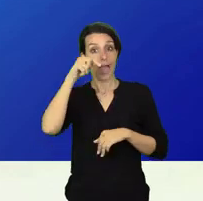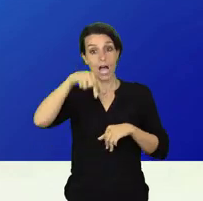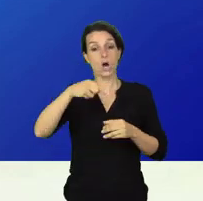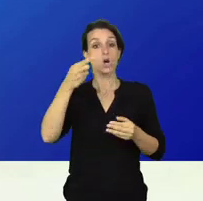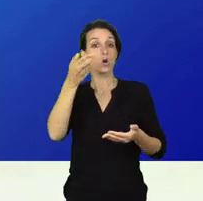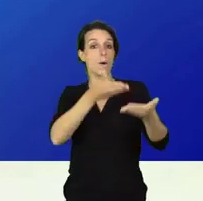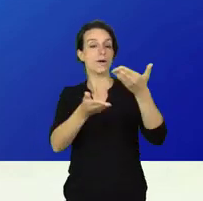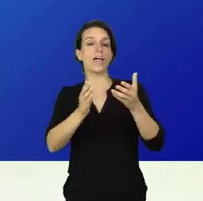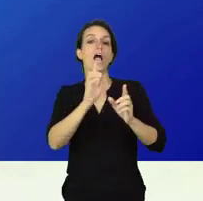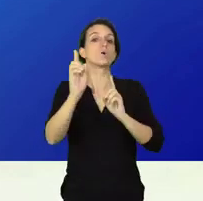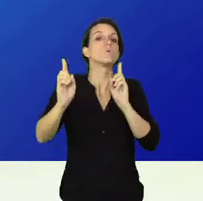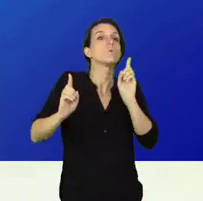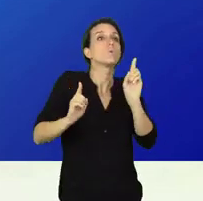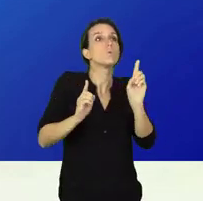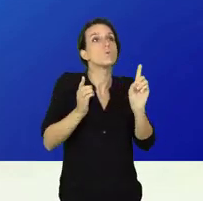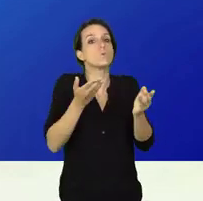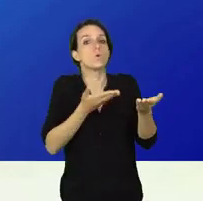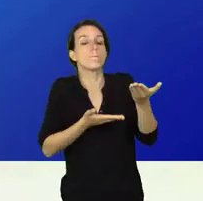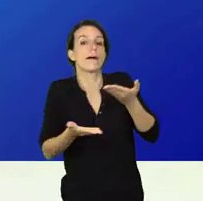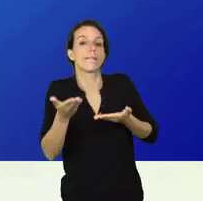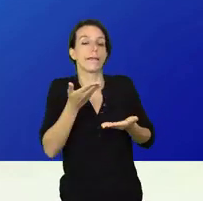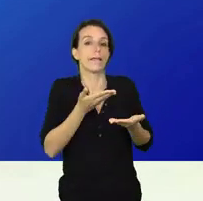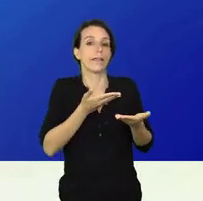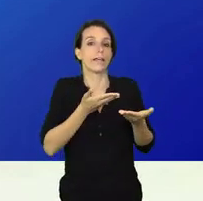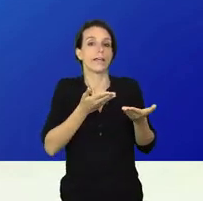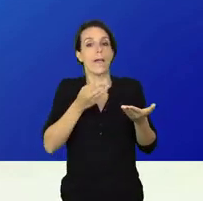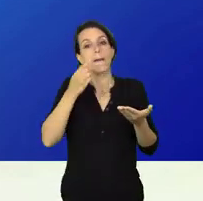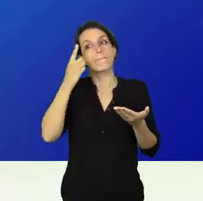Mi idea hoy era compartirle algunas